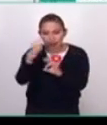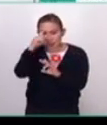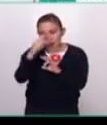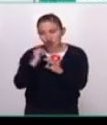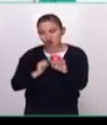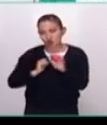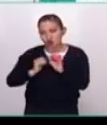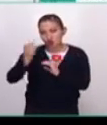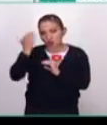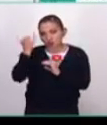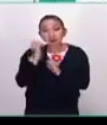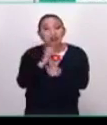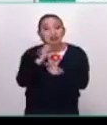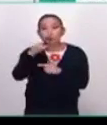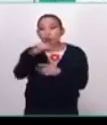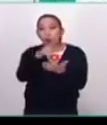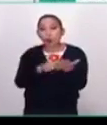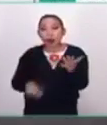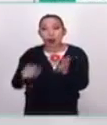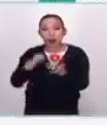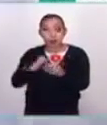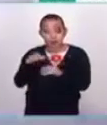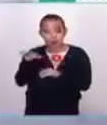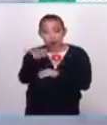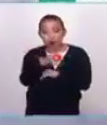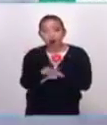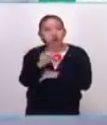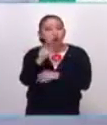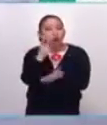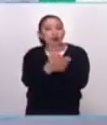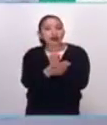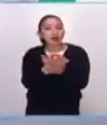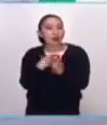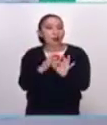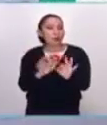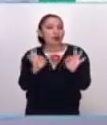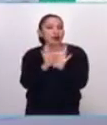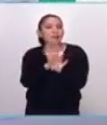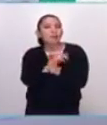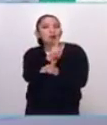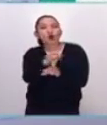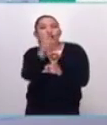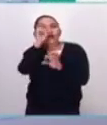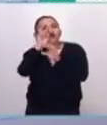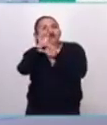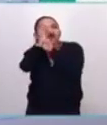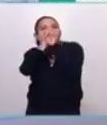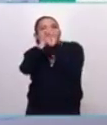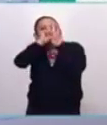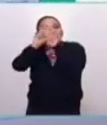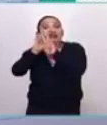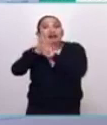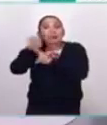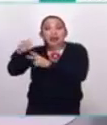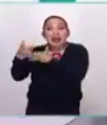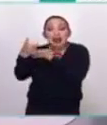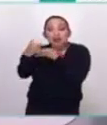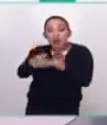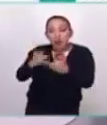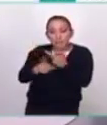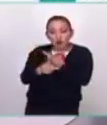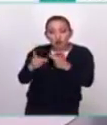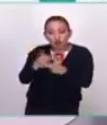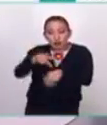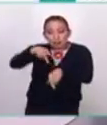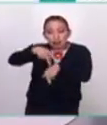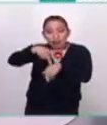México prehispánico. Así que este sitio arqueológico no simplemente fue importante por la astronomía, sino que también tenía una producción